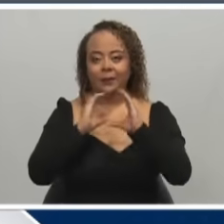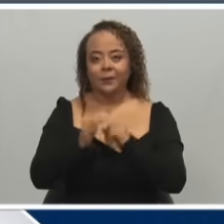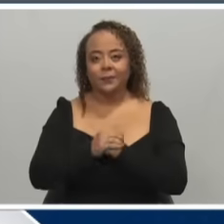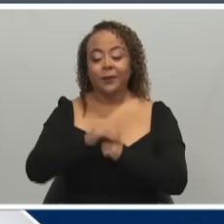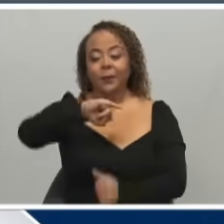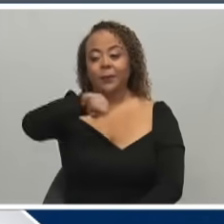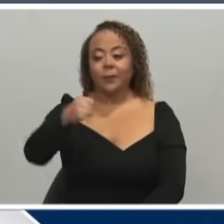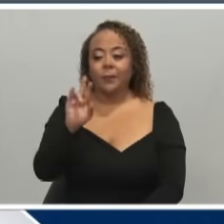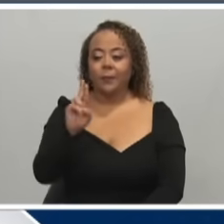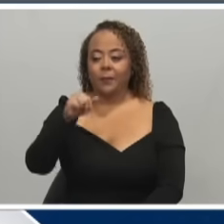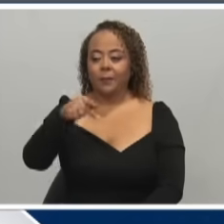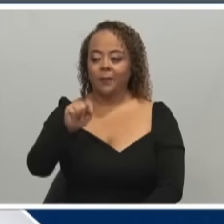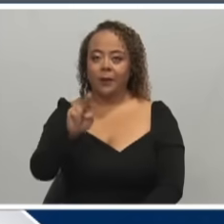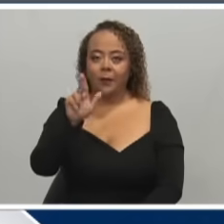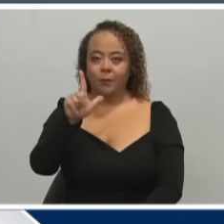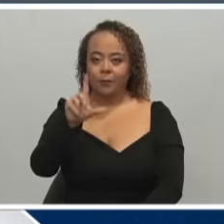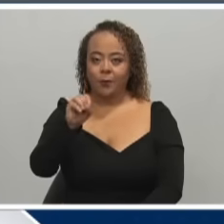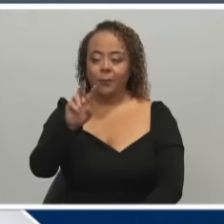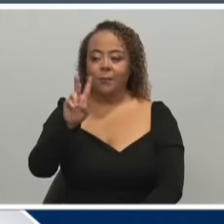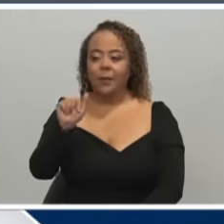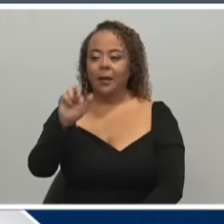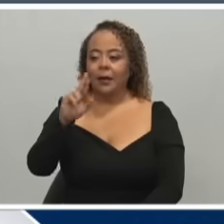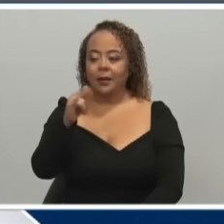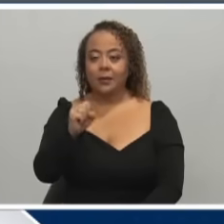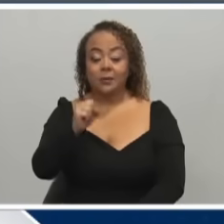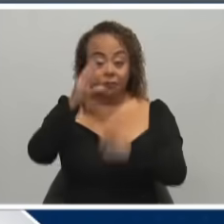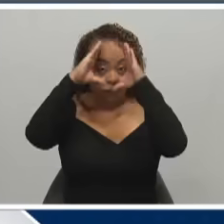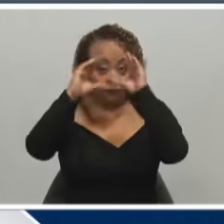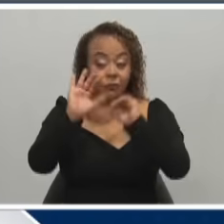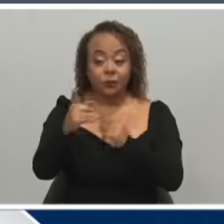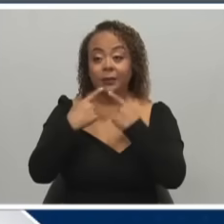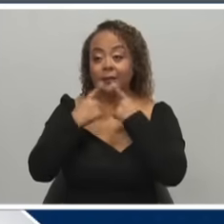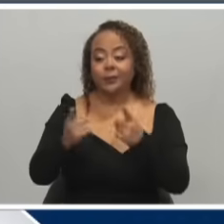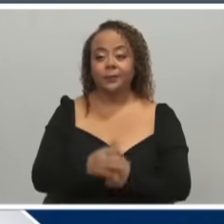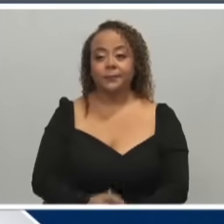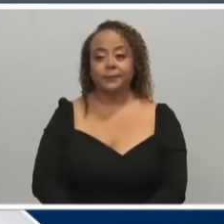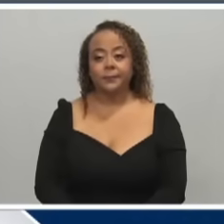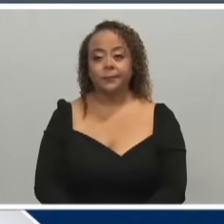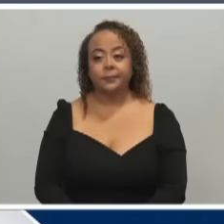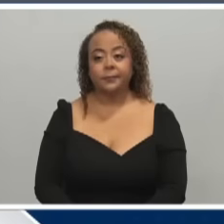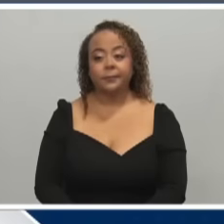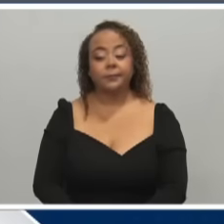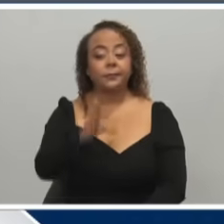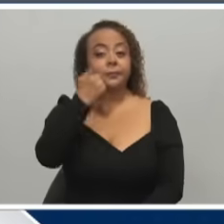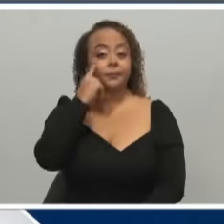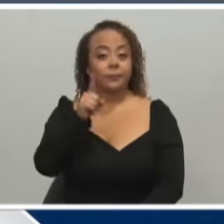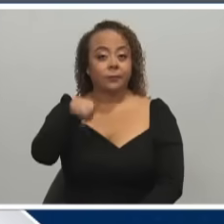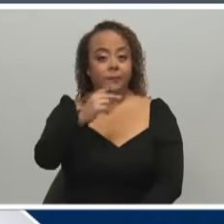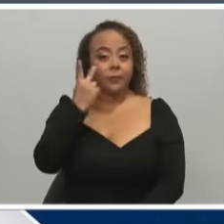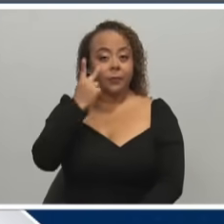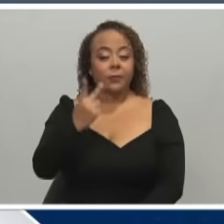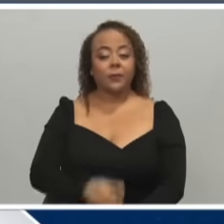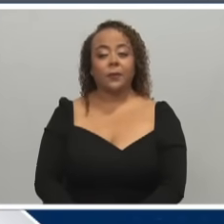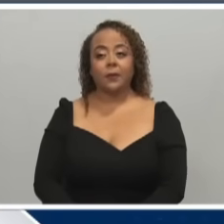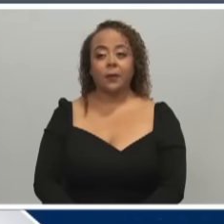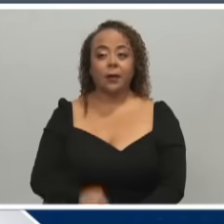Juan Pablo Vargas fue el encargado eh de dar a conocer sus declaraciones que incluso como para que vean una medida